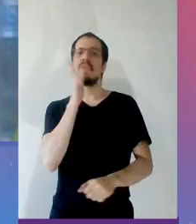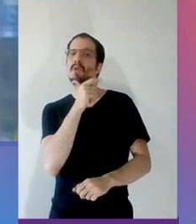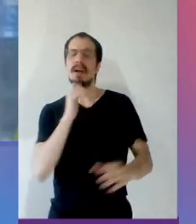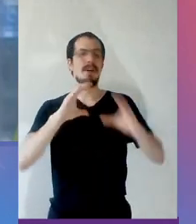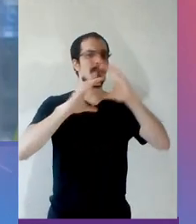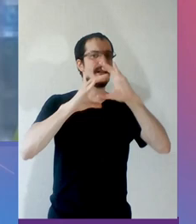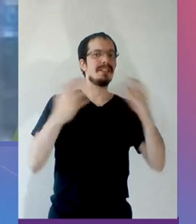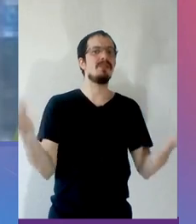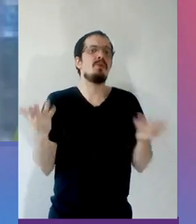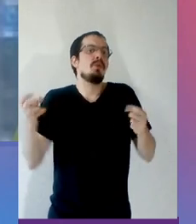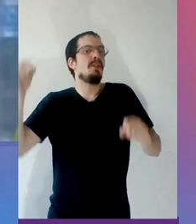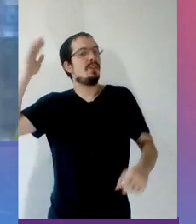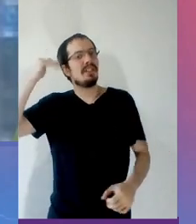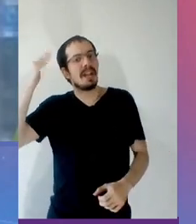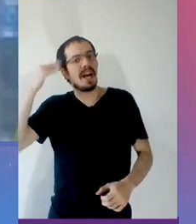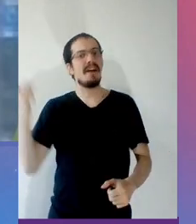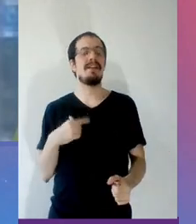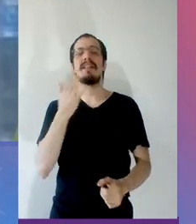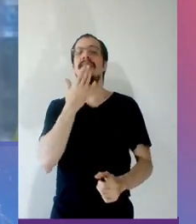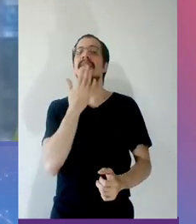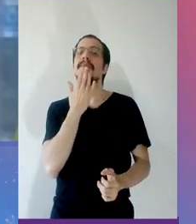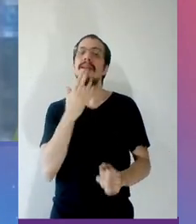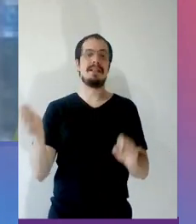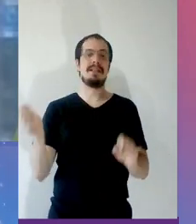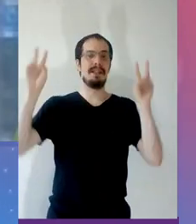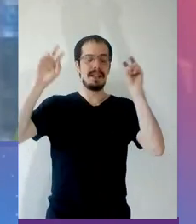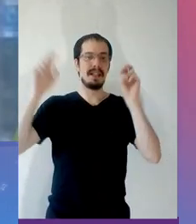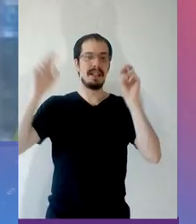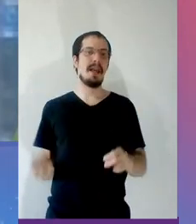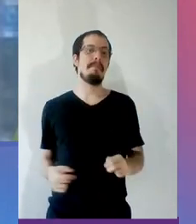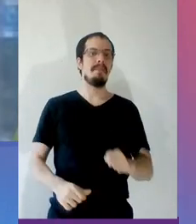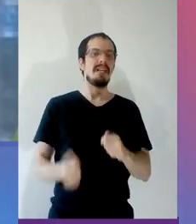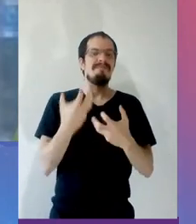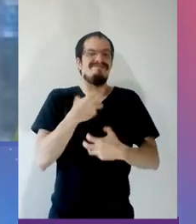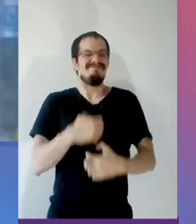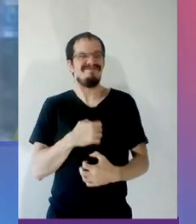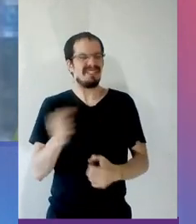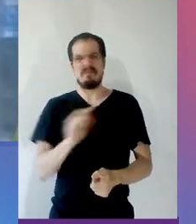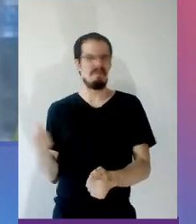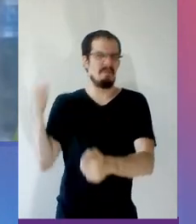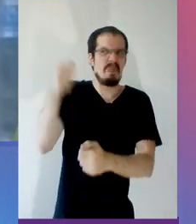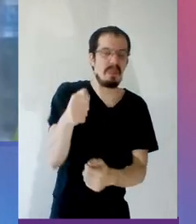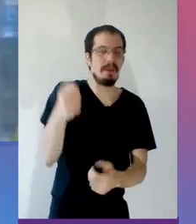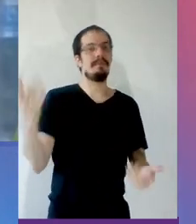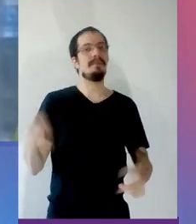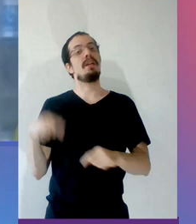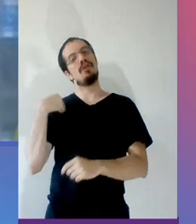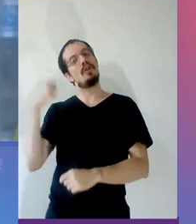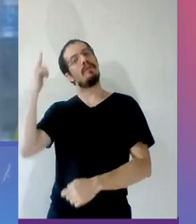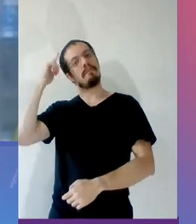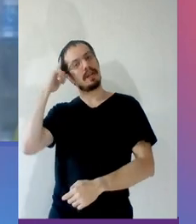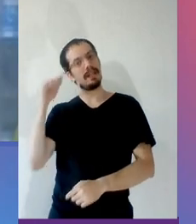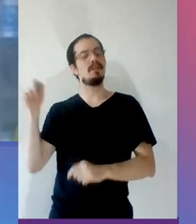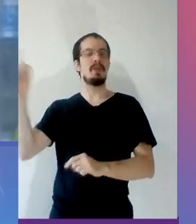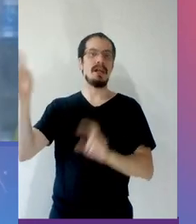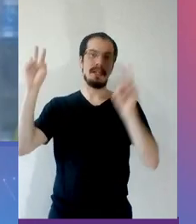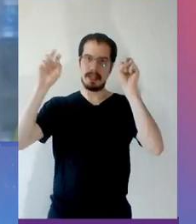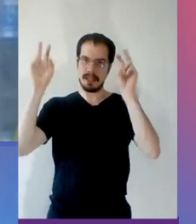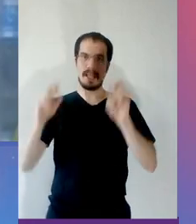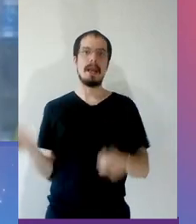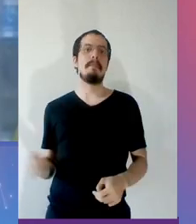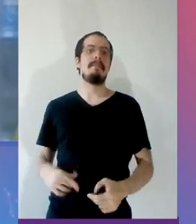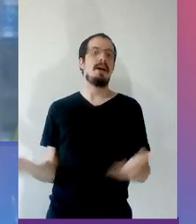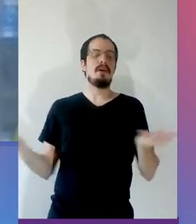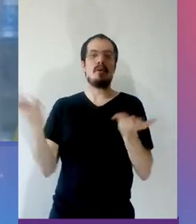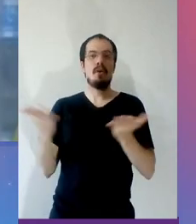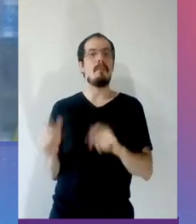a tener baja tolerancia a la frustración, etcétera, etcétera. Entonces creo que sí, el impacto, el tremendo impacto que ha hecho